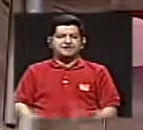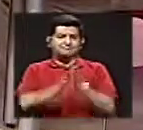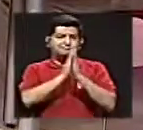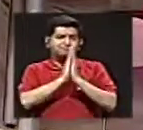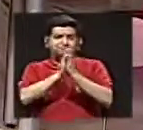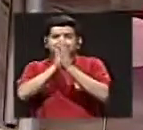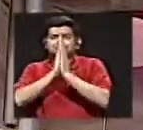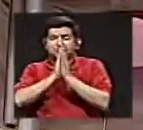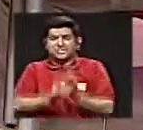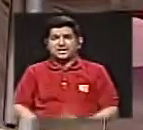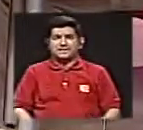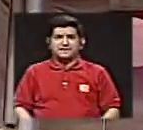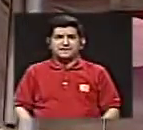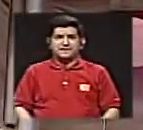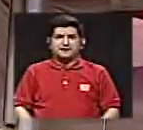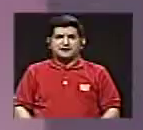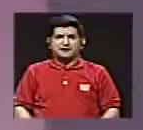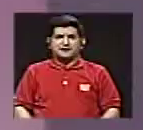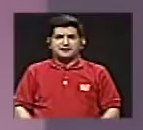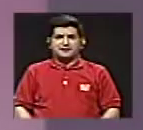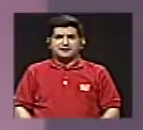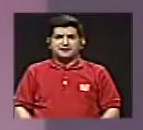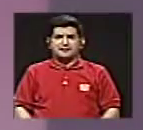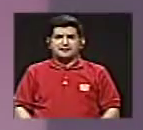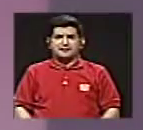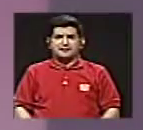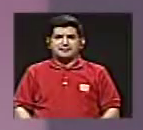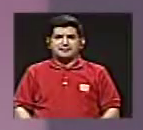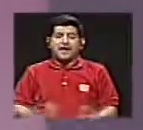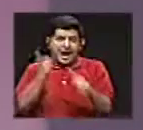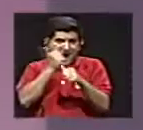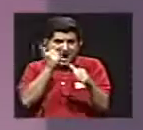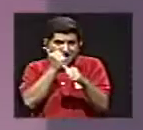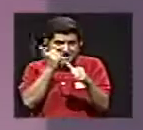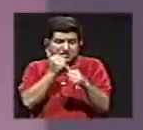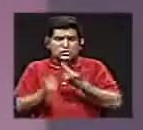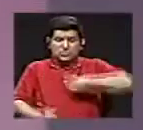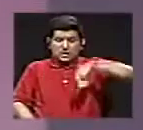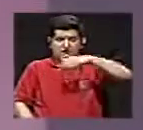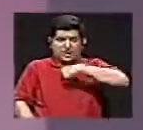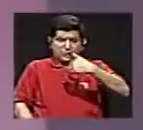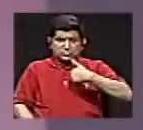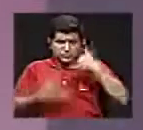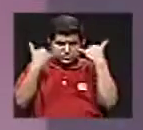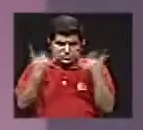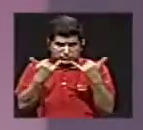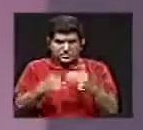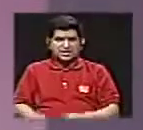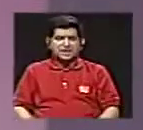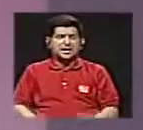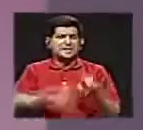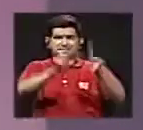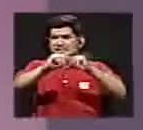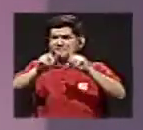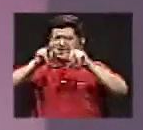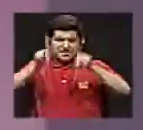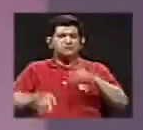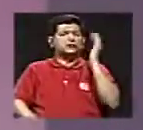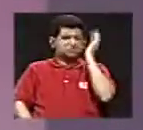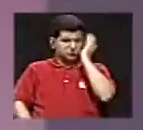pedir, al menos hay la dirigencia o los asesoramientos que le estamos llevando son con muchas personas con